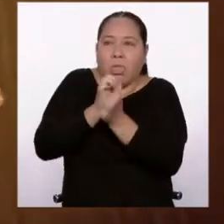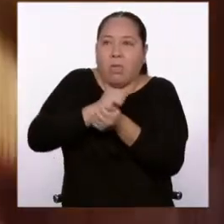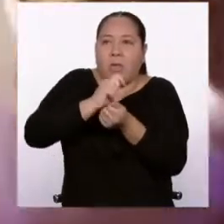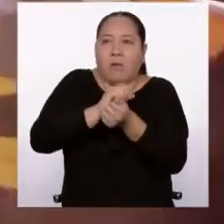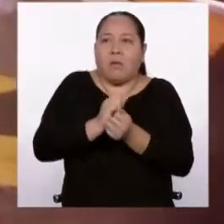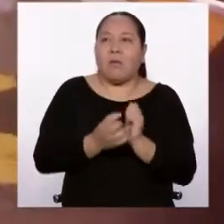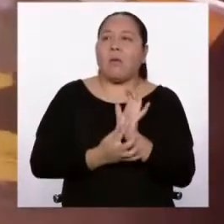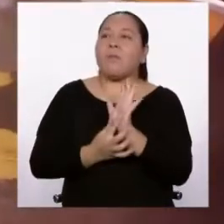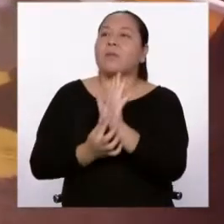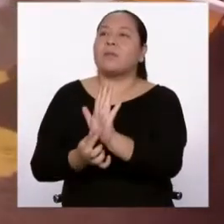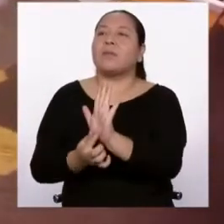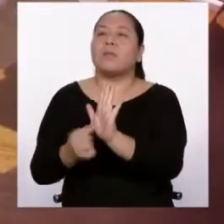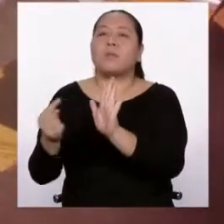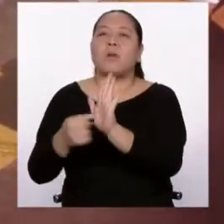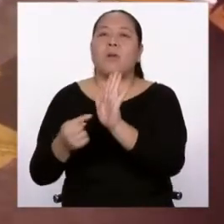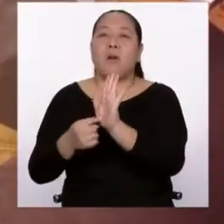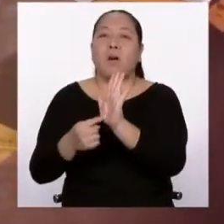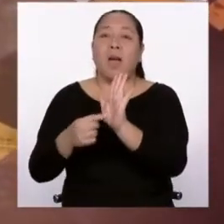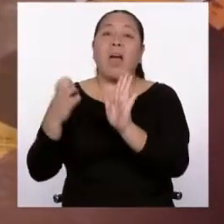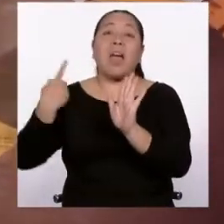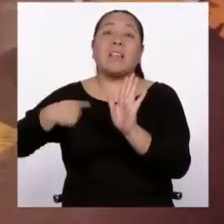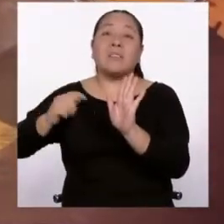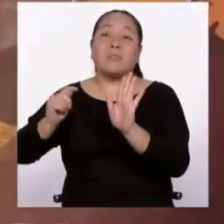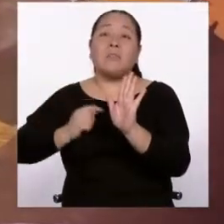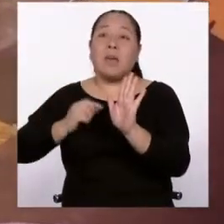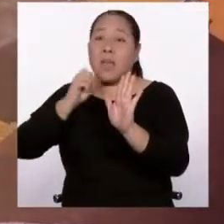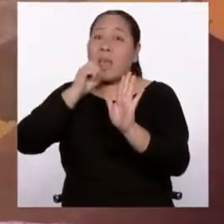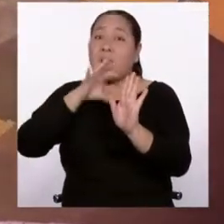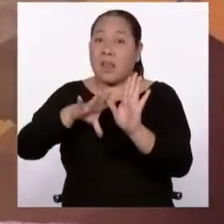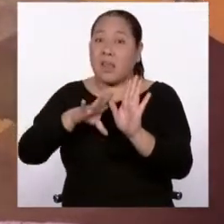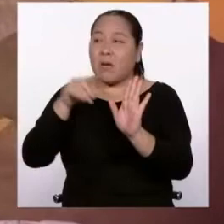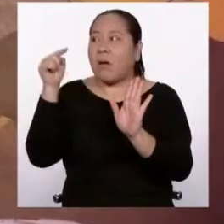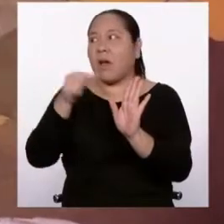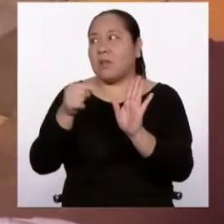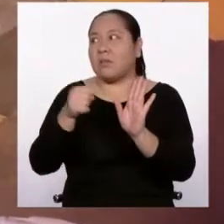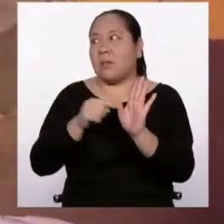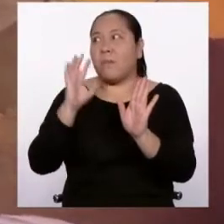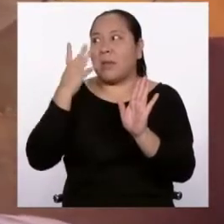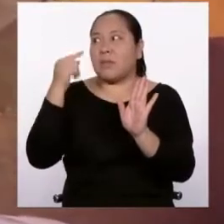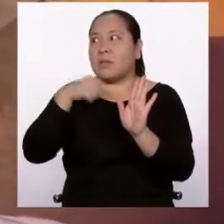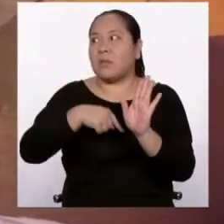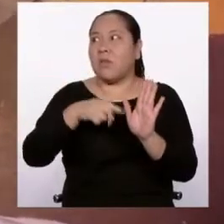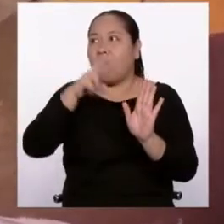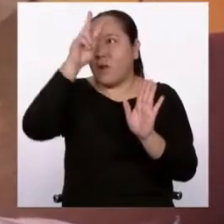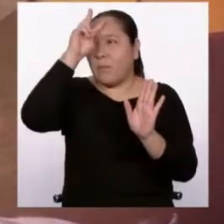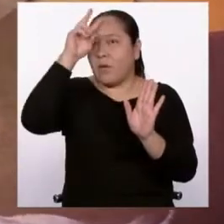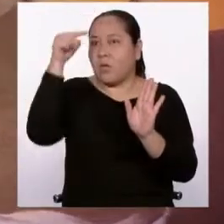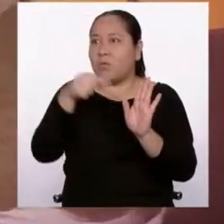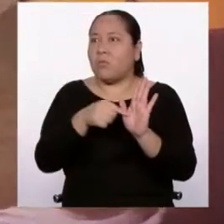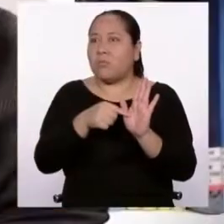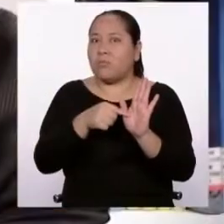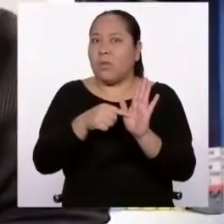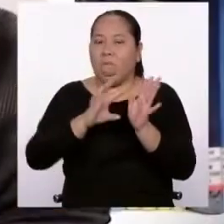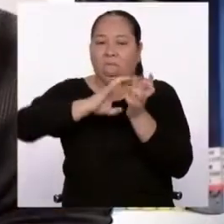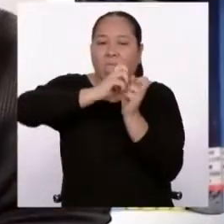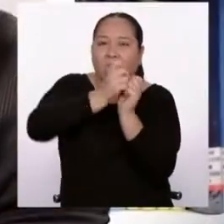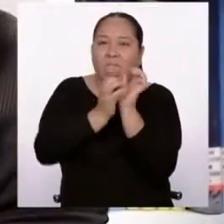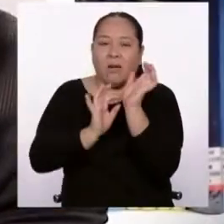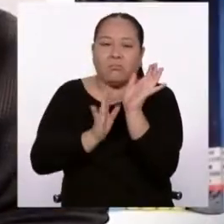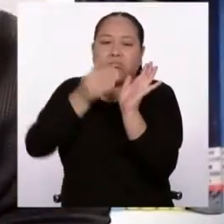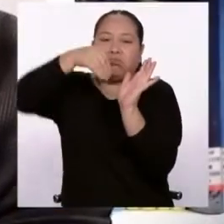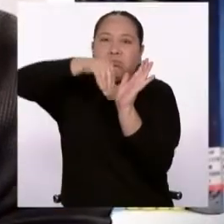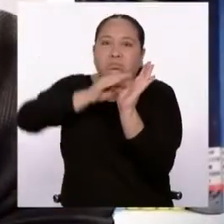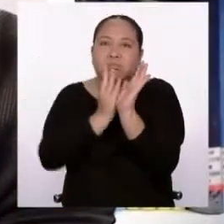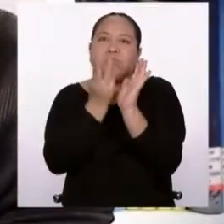de España diciéndole: así es el territorio peruano, ¿no? Como un papel arrugado. Creo que esto nos daba una idea gráfica de los